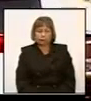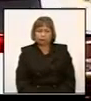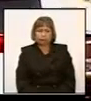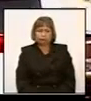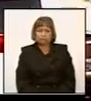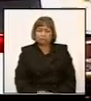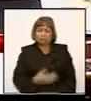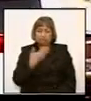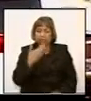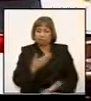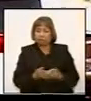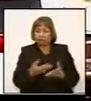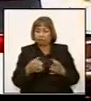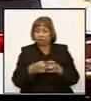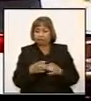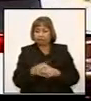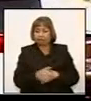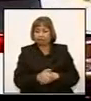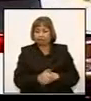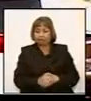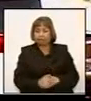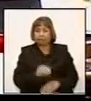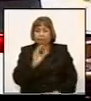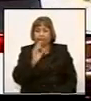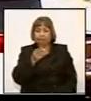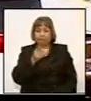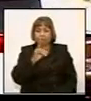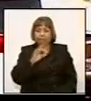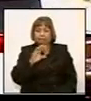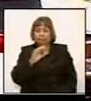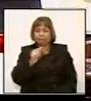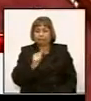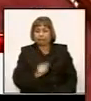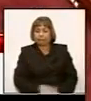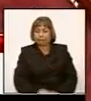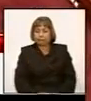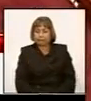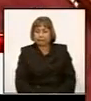Gracias, congresista. Congresista Choquehuanca tiene la palabra.